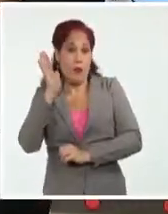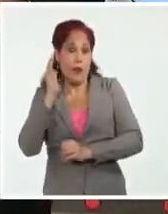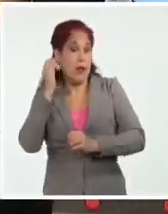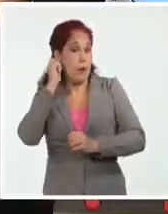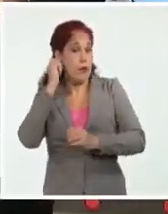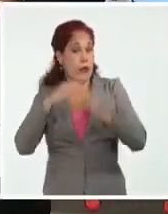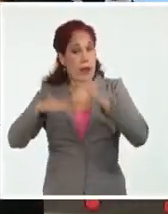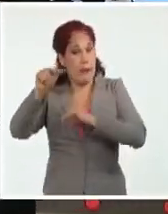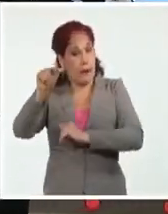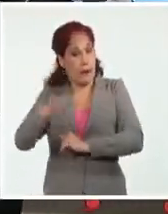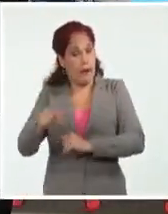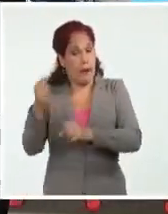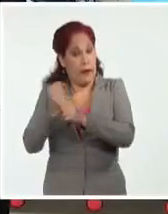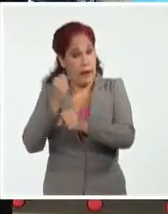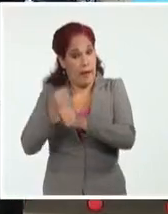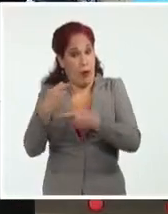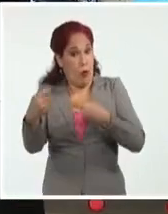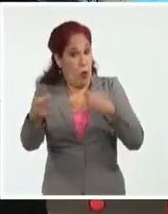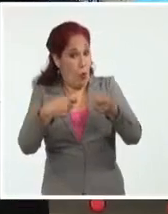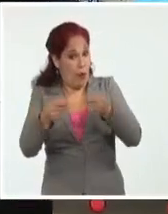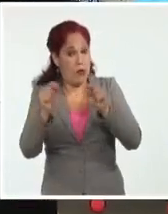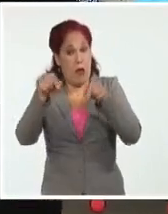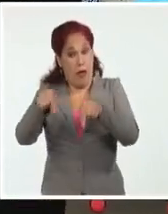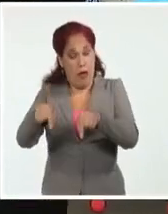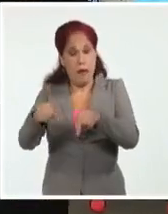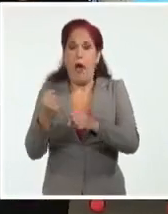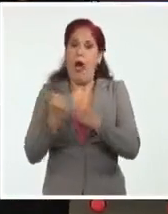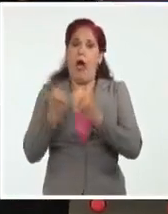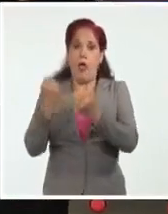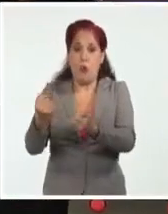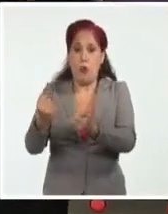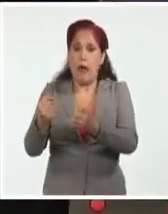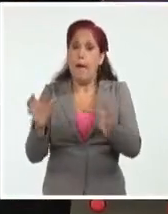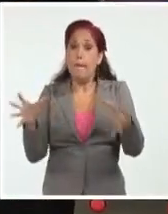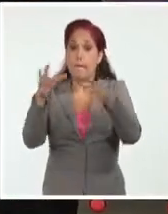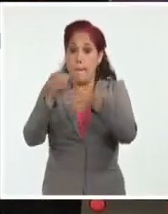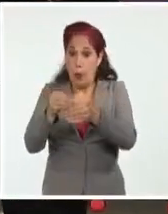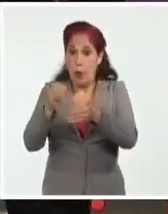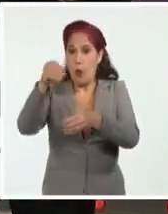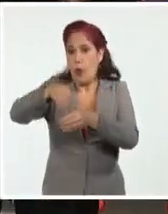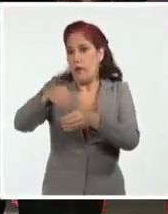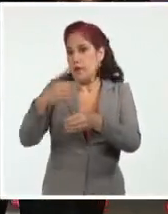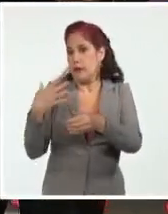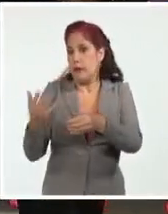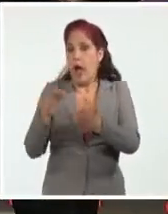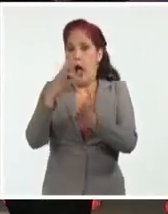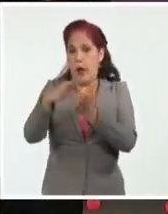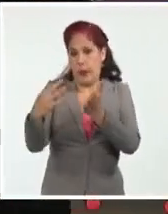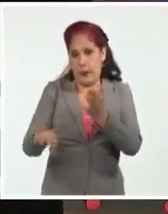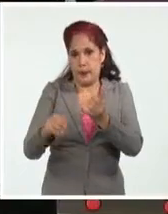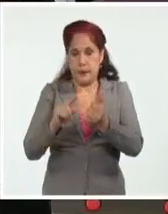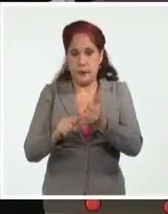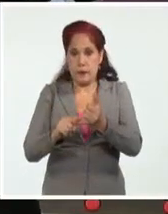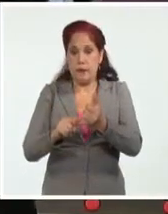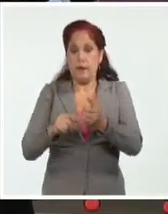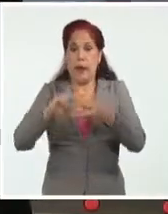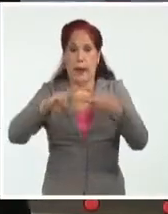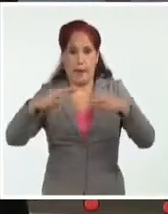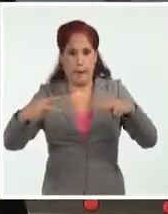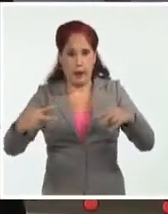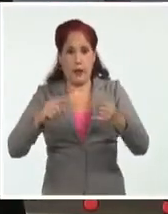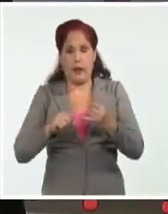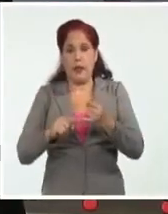Díaz Velázquez, ministra de Comercio Interior, quien señaló que los módulos están conformados por arroz, pastas